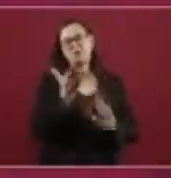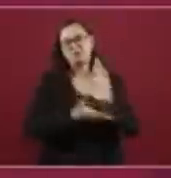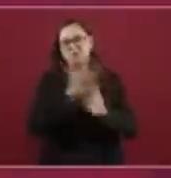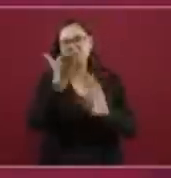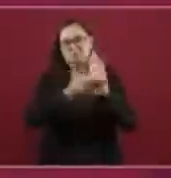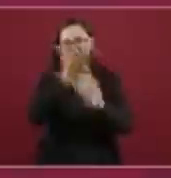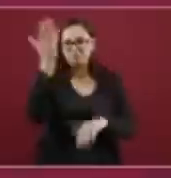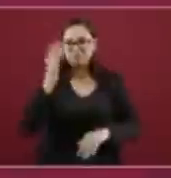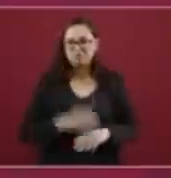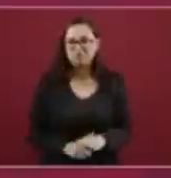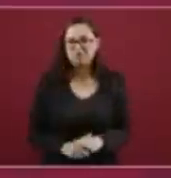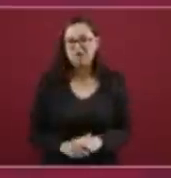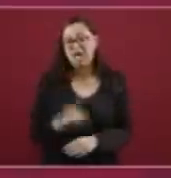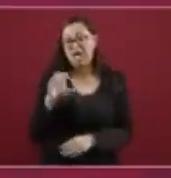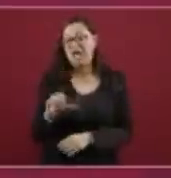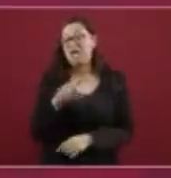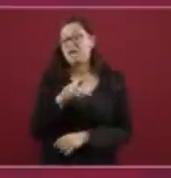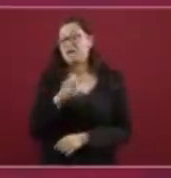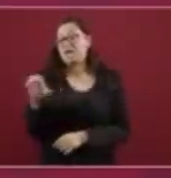autorizado por la CRE,